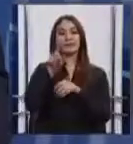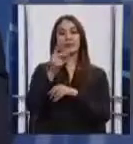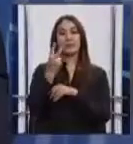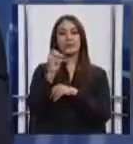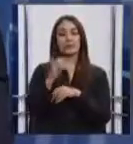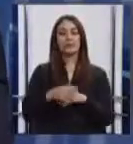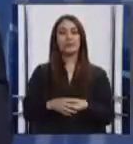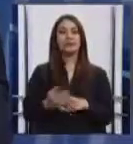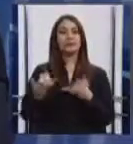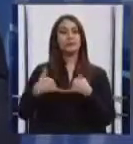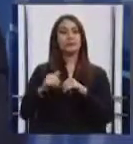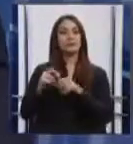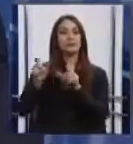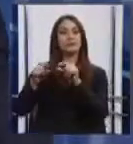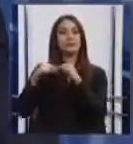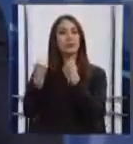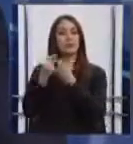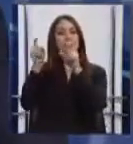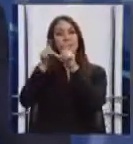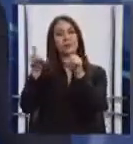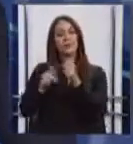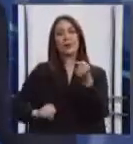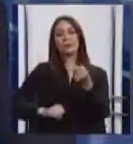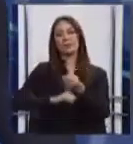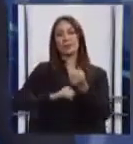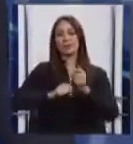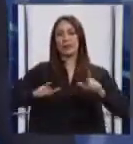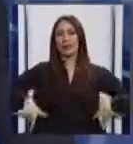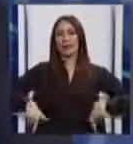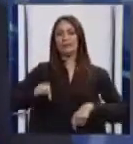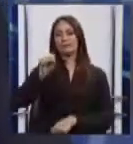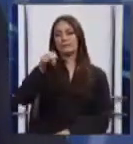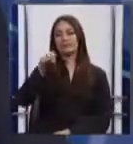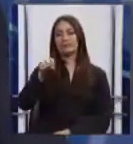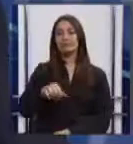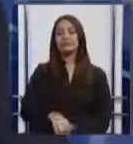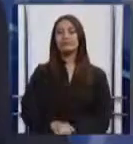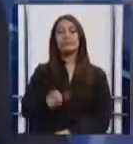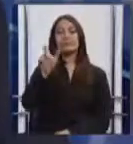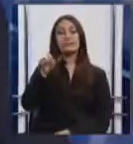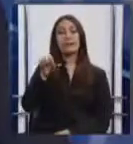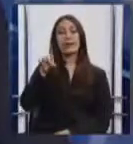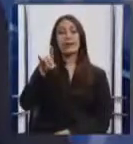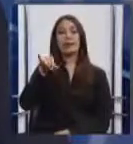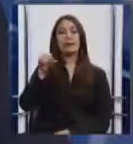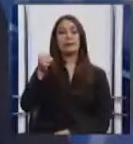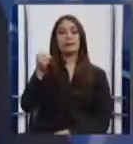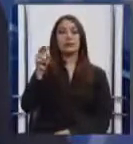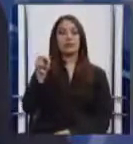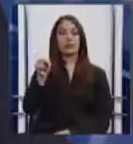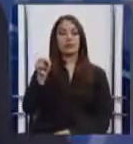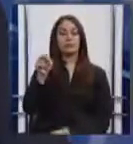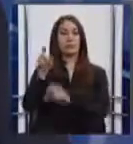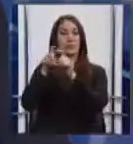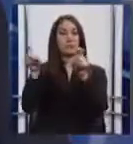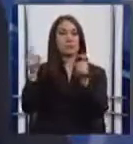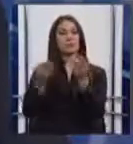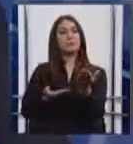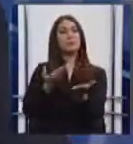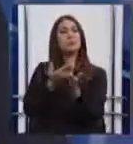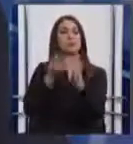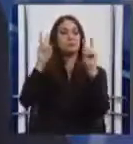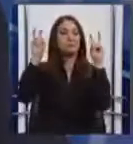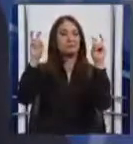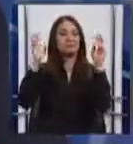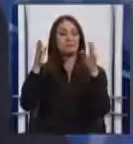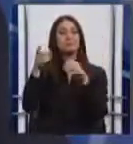Siguen sumándose los apoyos de grupos empresariales a la candidatura de Lenín Moreno. Edison Garzón, integrante del colectivo empresarial Proponle,